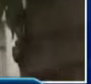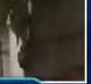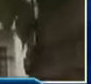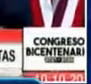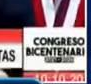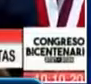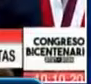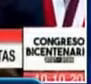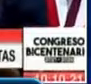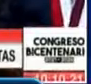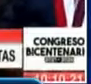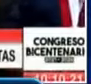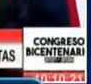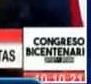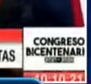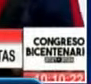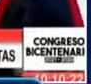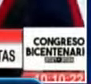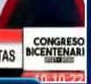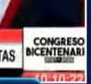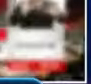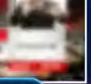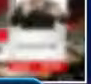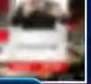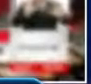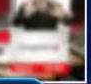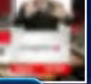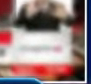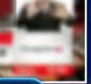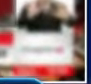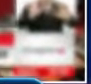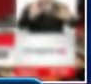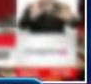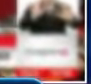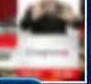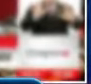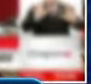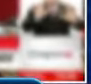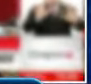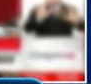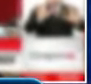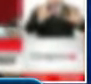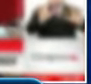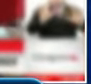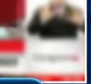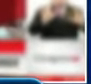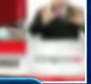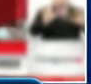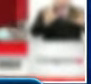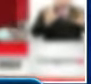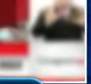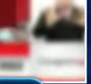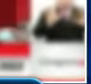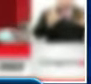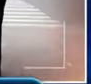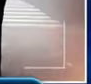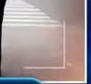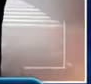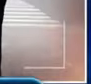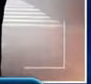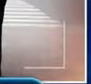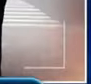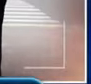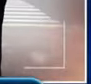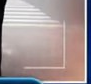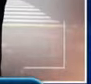generan porque no te da el poder que te puede obviamente brindar o generar una comisión un grupo de trabajo como el de